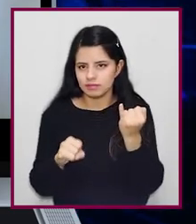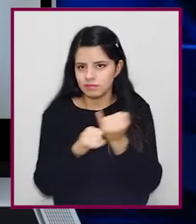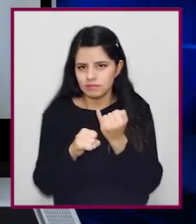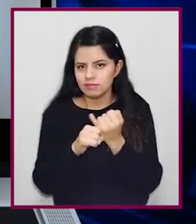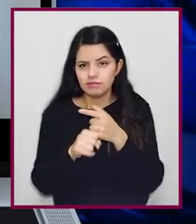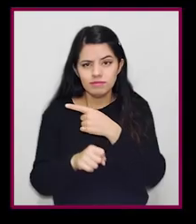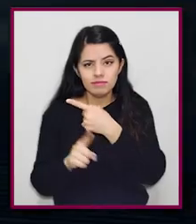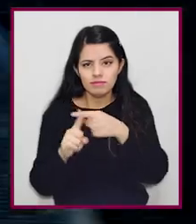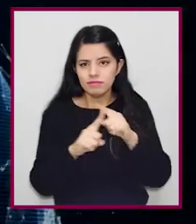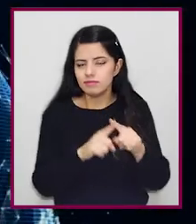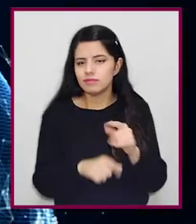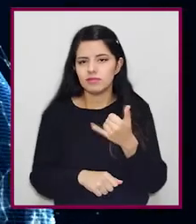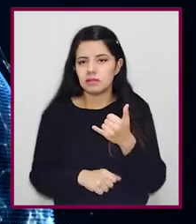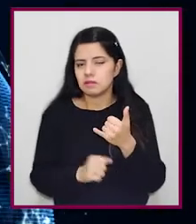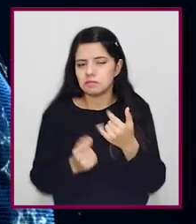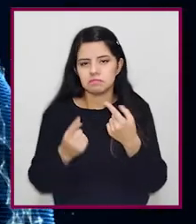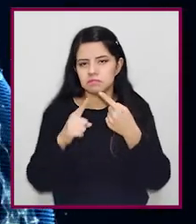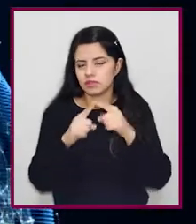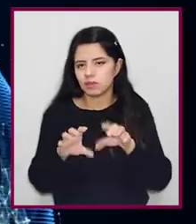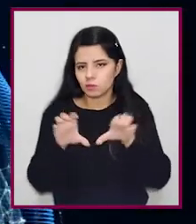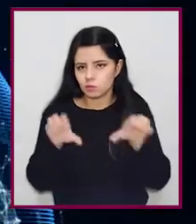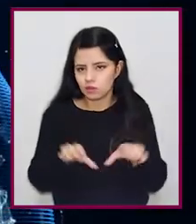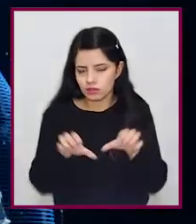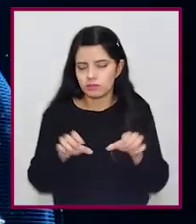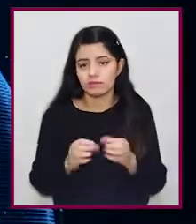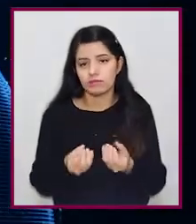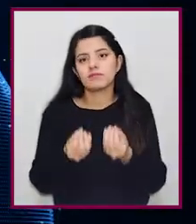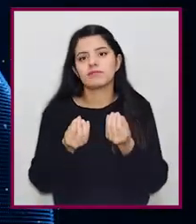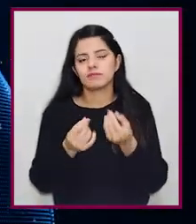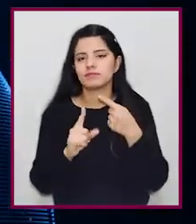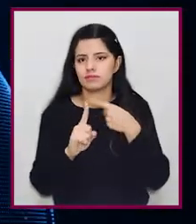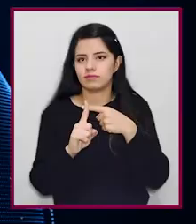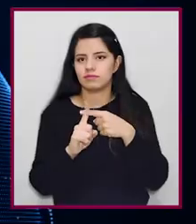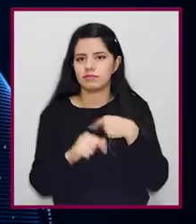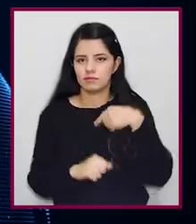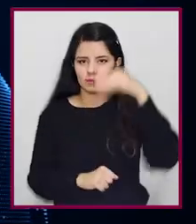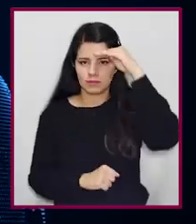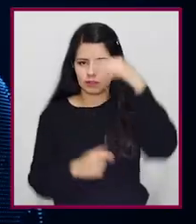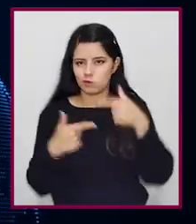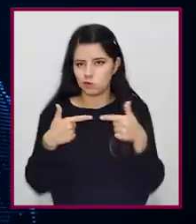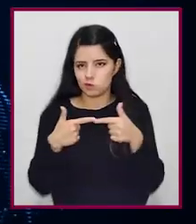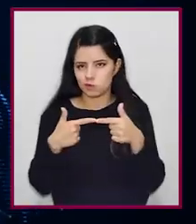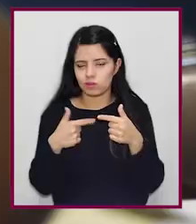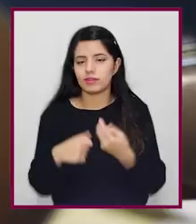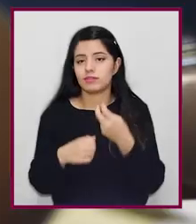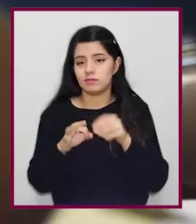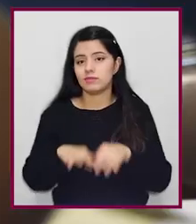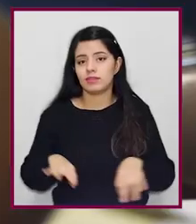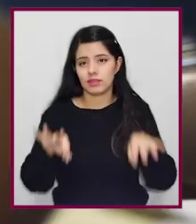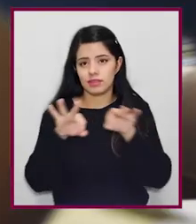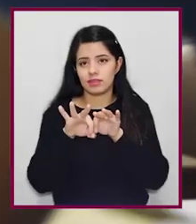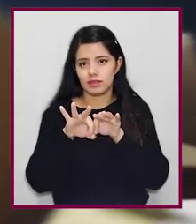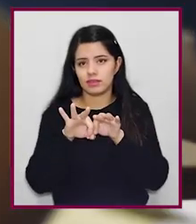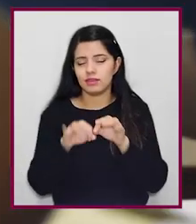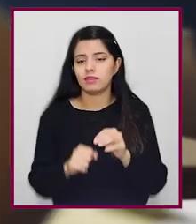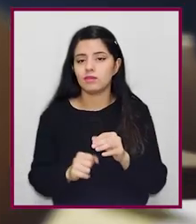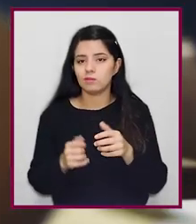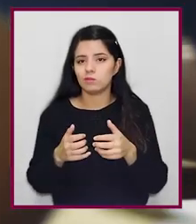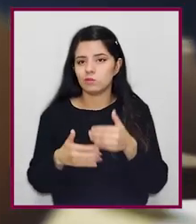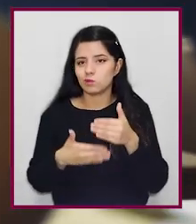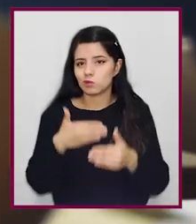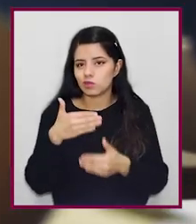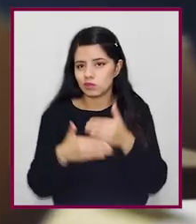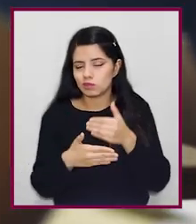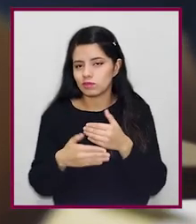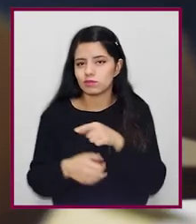cualquier dispositivo, pues son muchas. A mí me parece que Google ha tenido una relevancia y un impacto muy importante en los procesos de